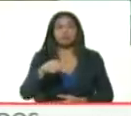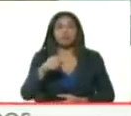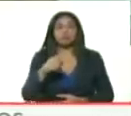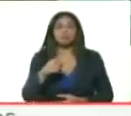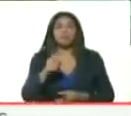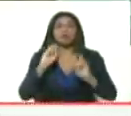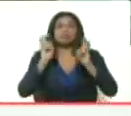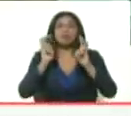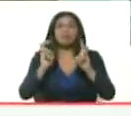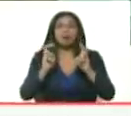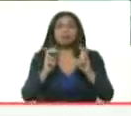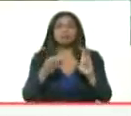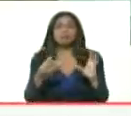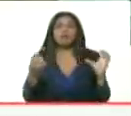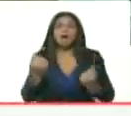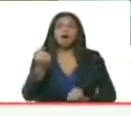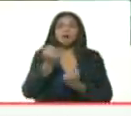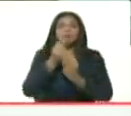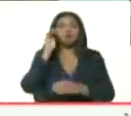las cooperaciones futuras.